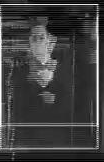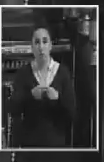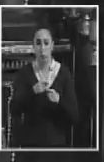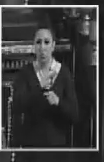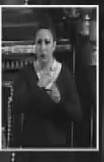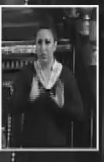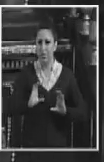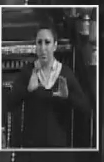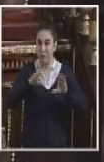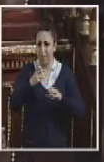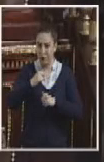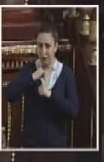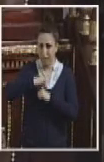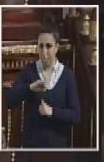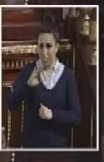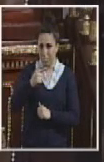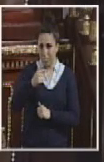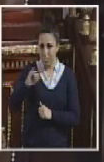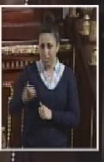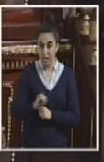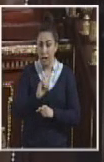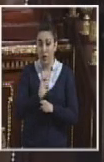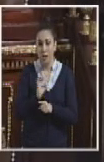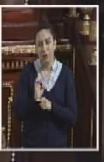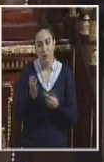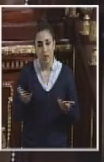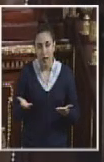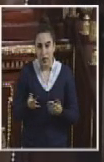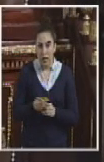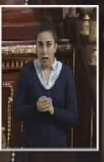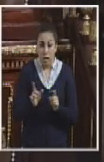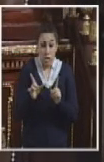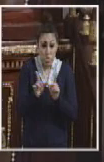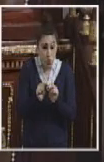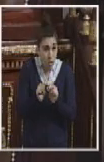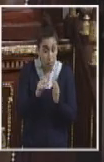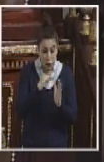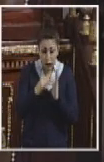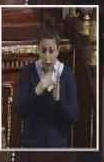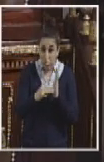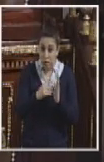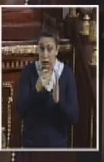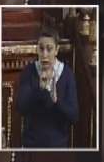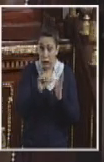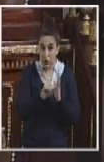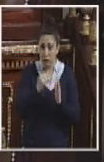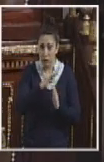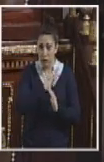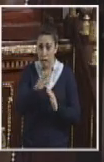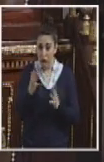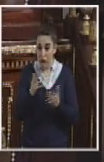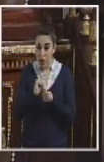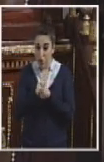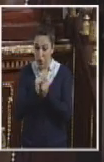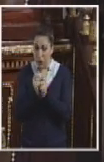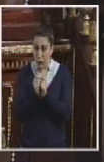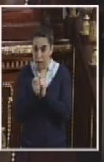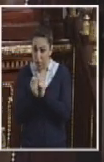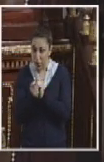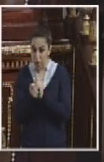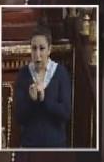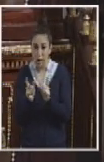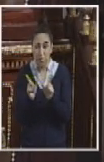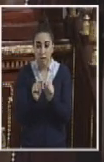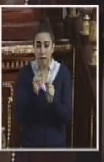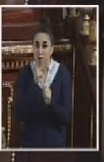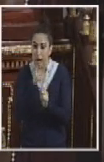En primera instancia, de la mera lectura del artículo y en una interpretación estrictamente de carácter